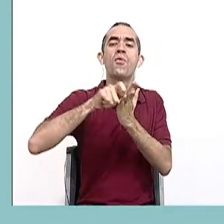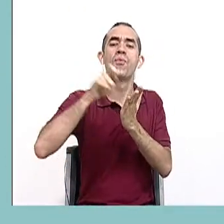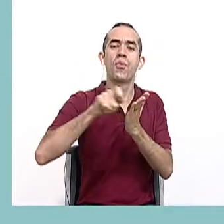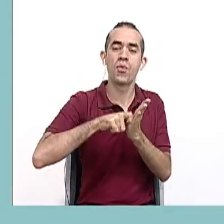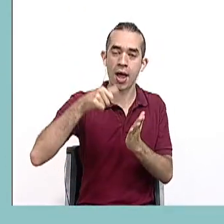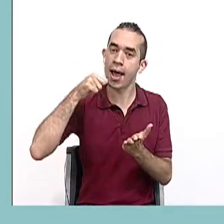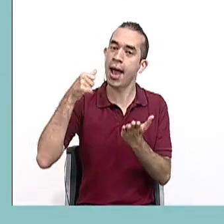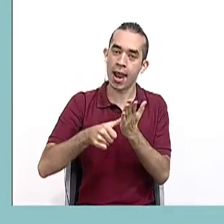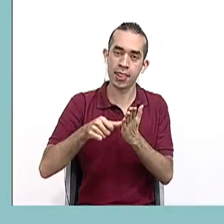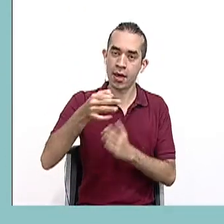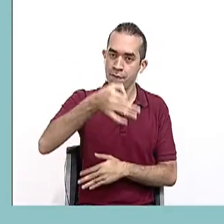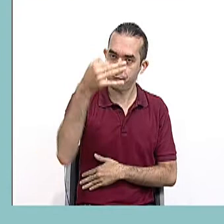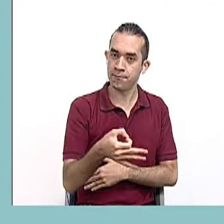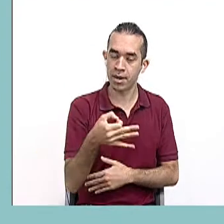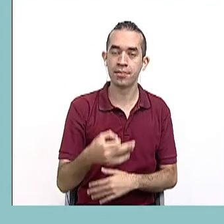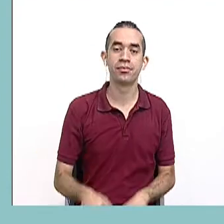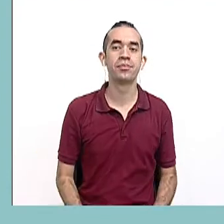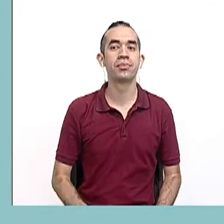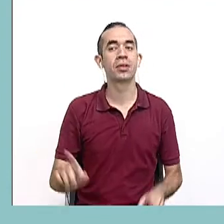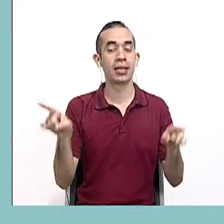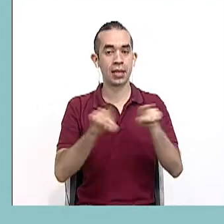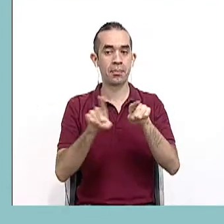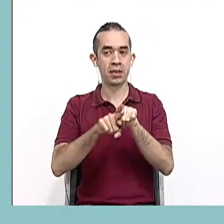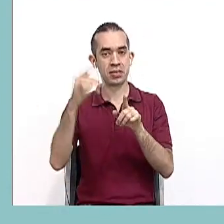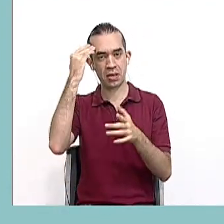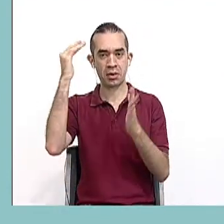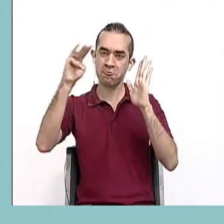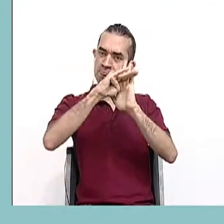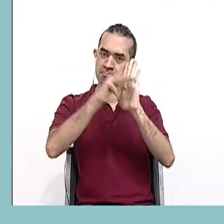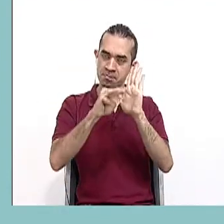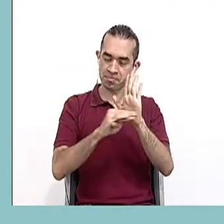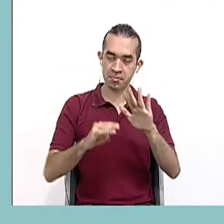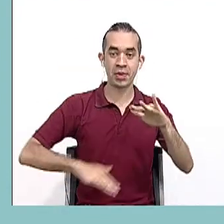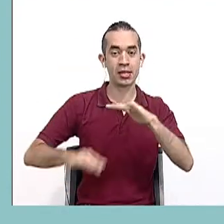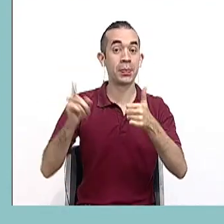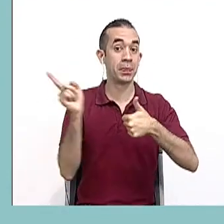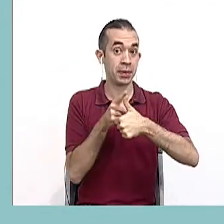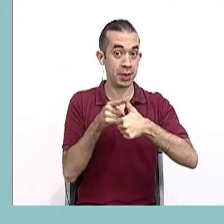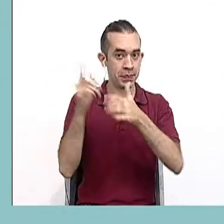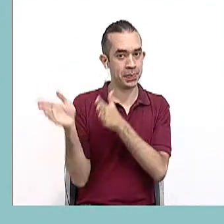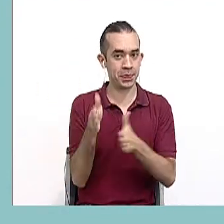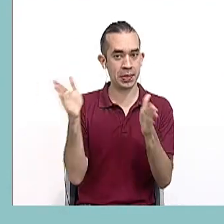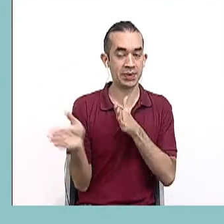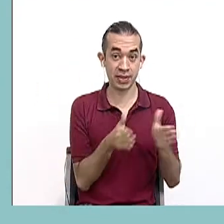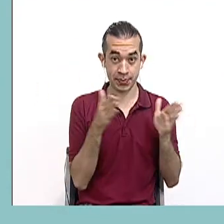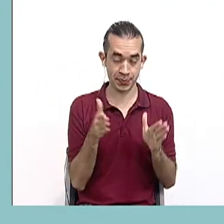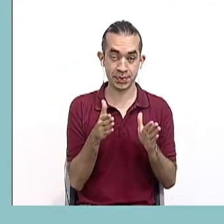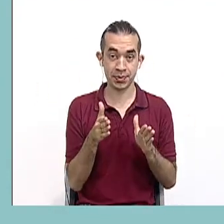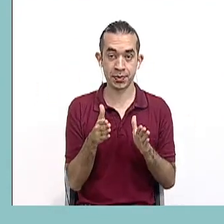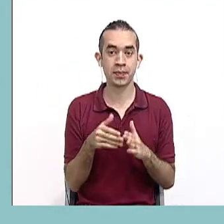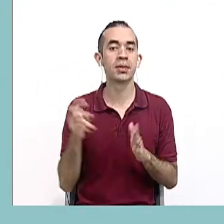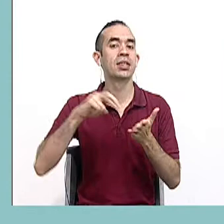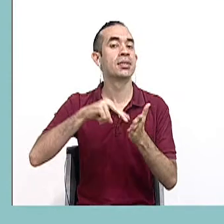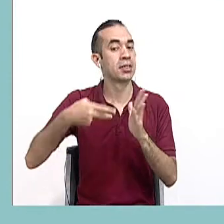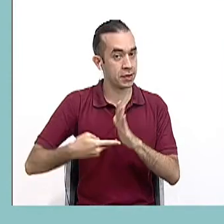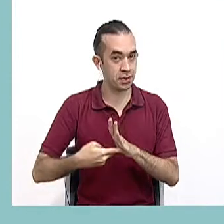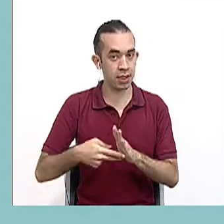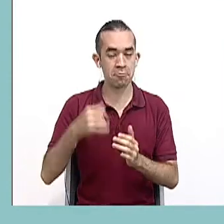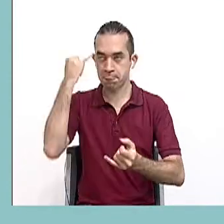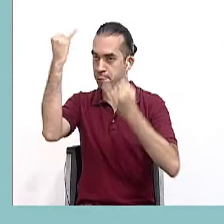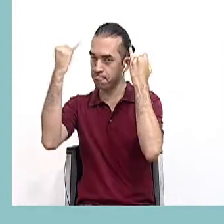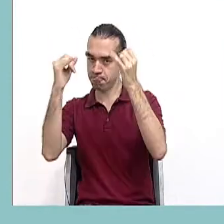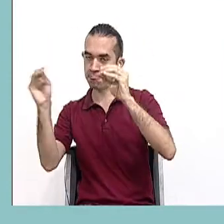formal. Hablamos sobre los pasos básicos. Primero, planificar. Aquí organizo mis